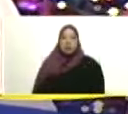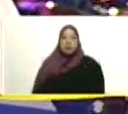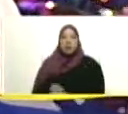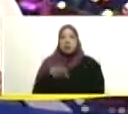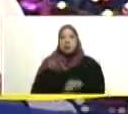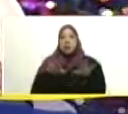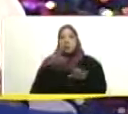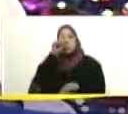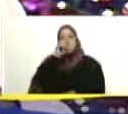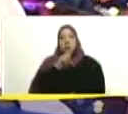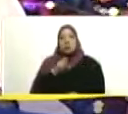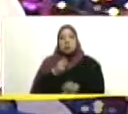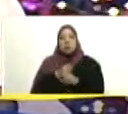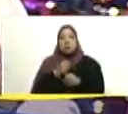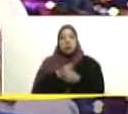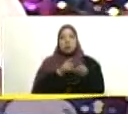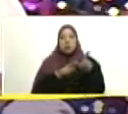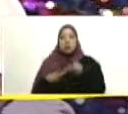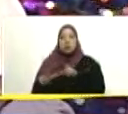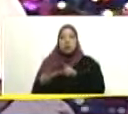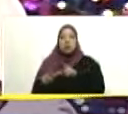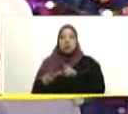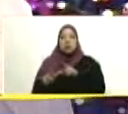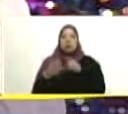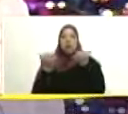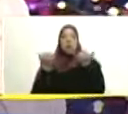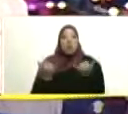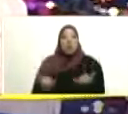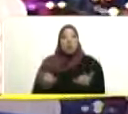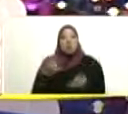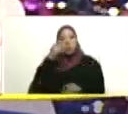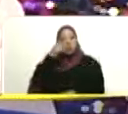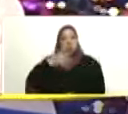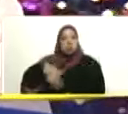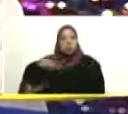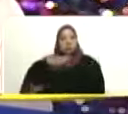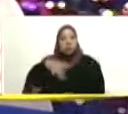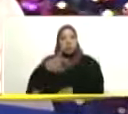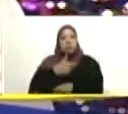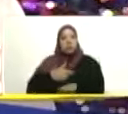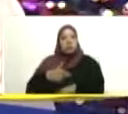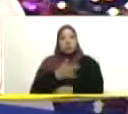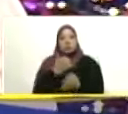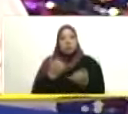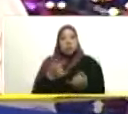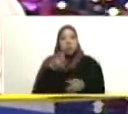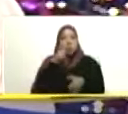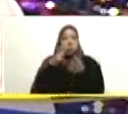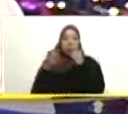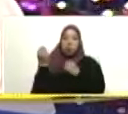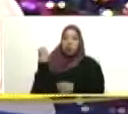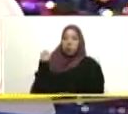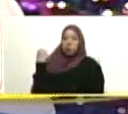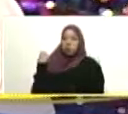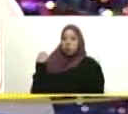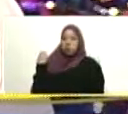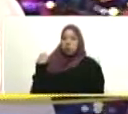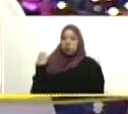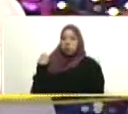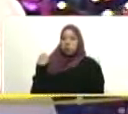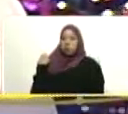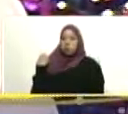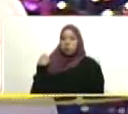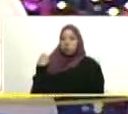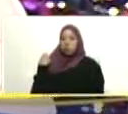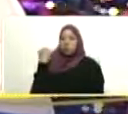años, y bueno, la comunidad por el 1x10 del buen gobierno nos ha hecho el reporte de deterioro,